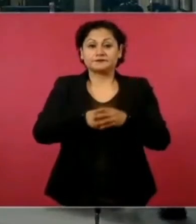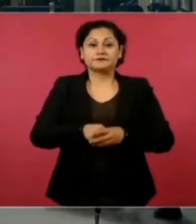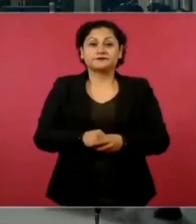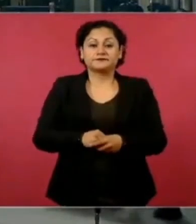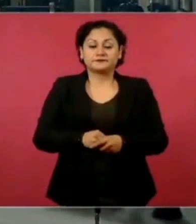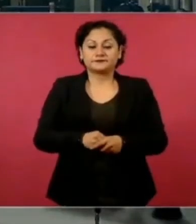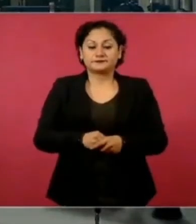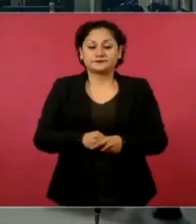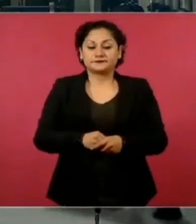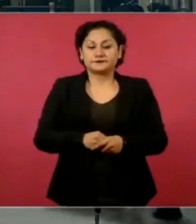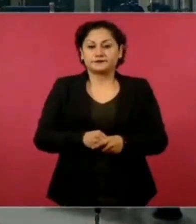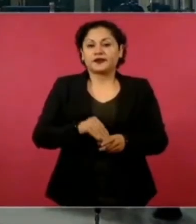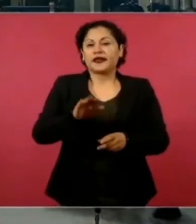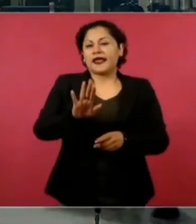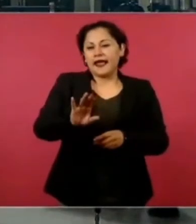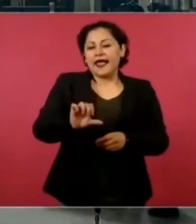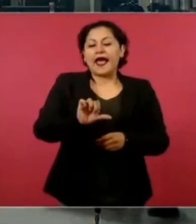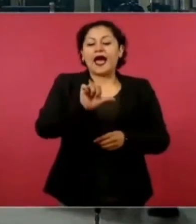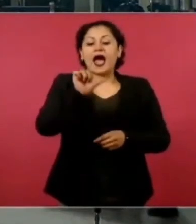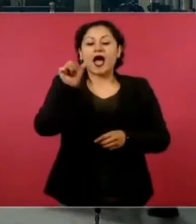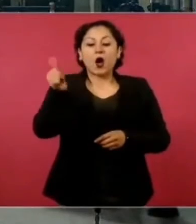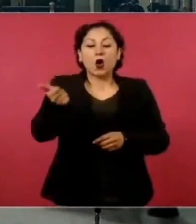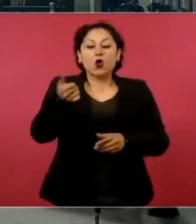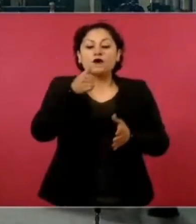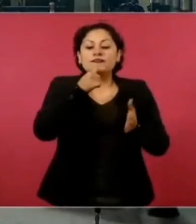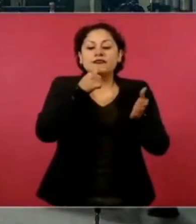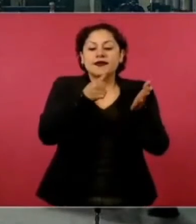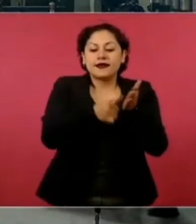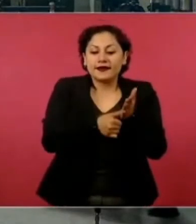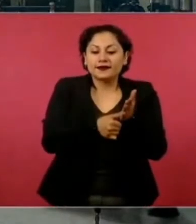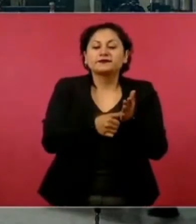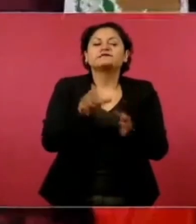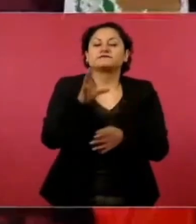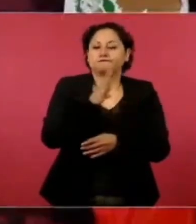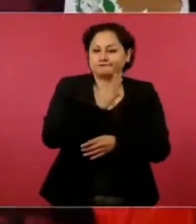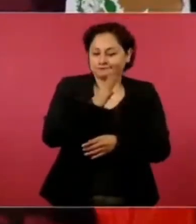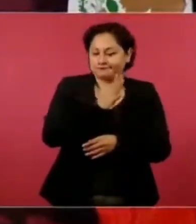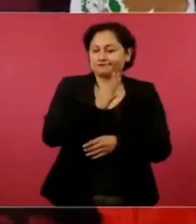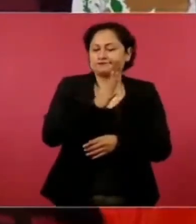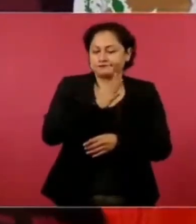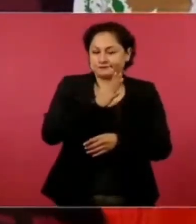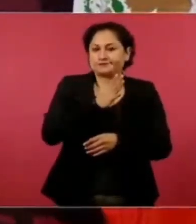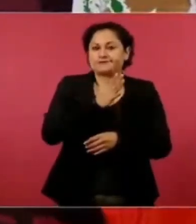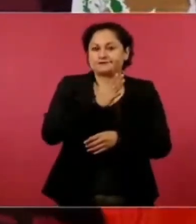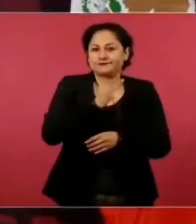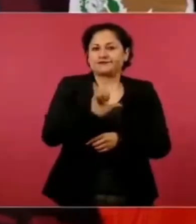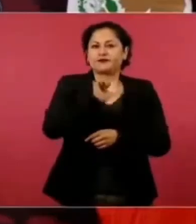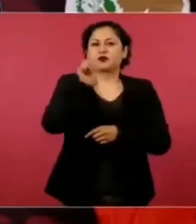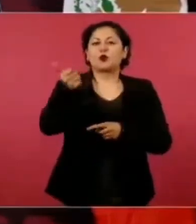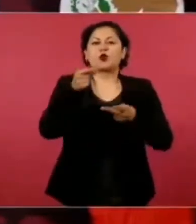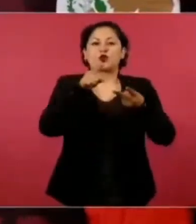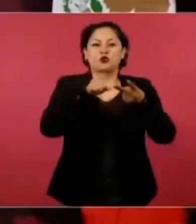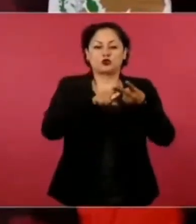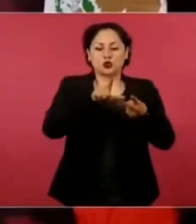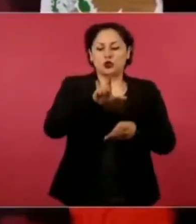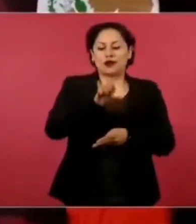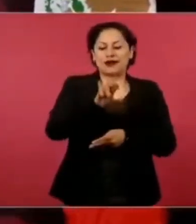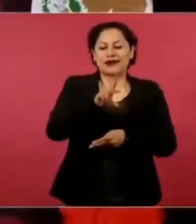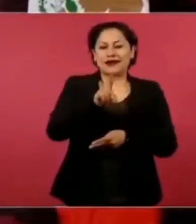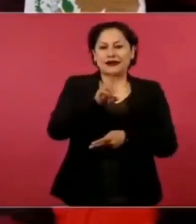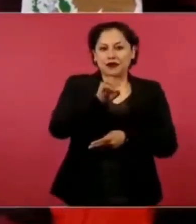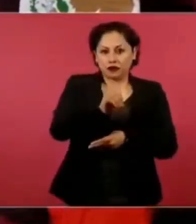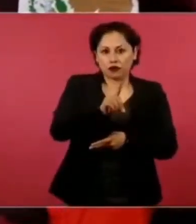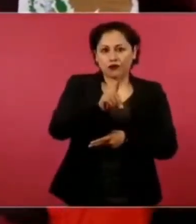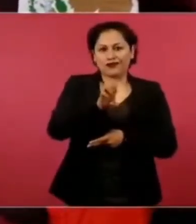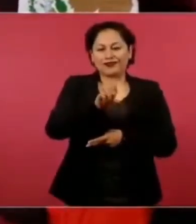Hay otra carta que también le manda Miguel Lerdo de Tejada, en donde le dice